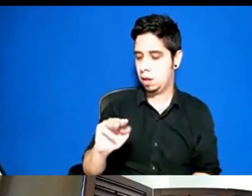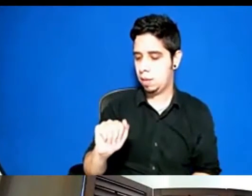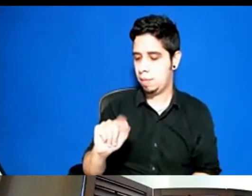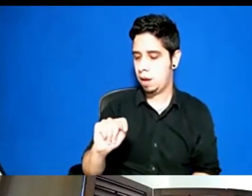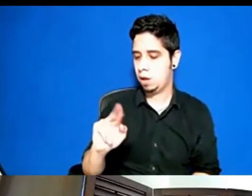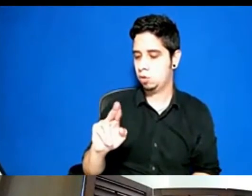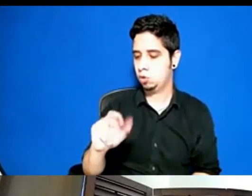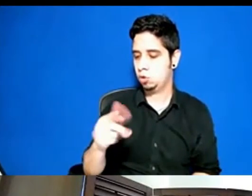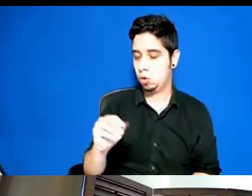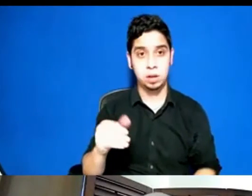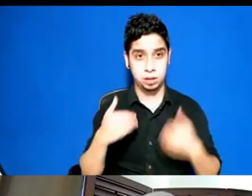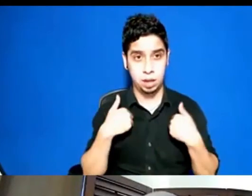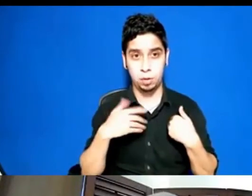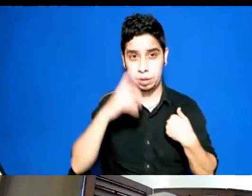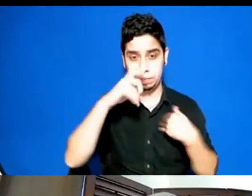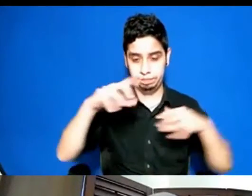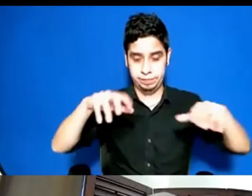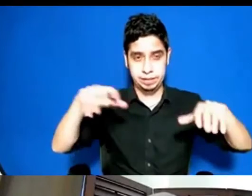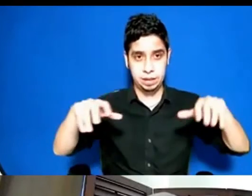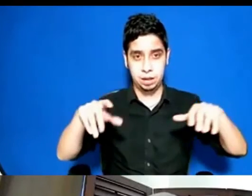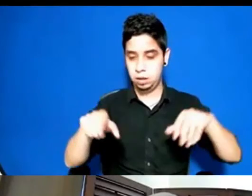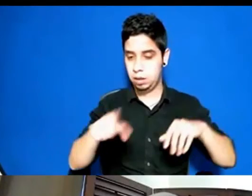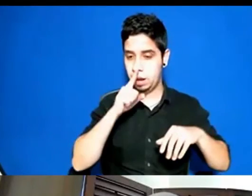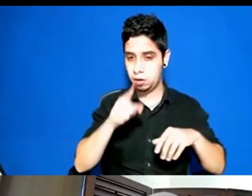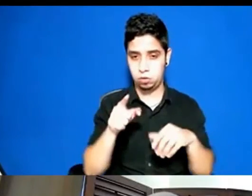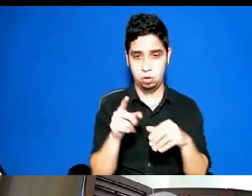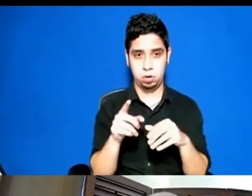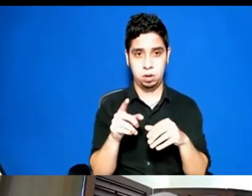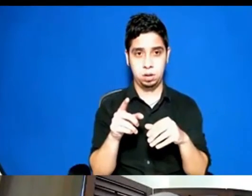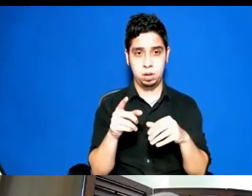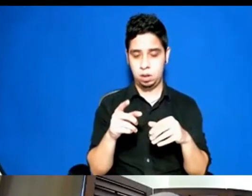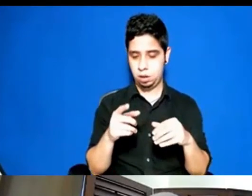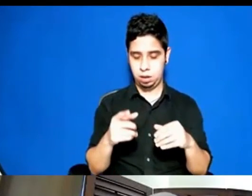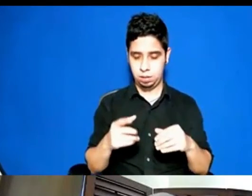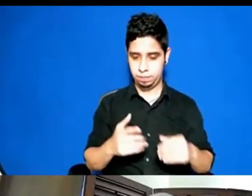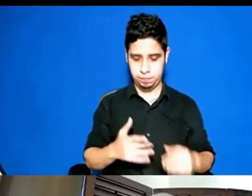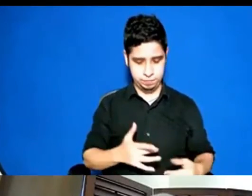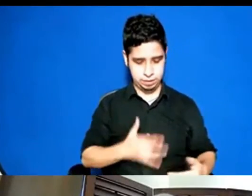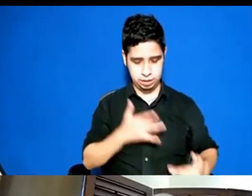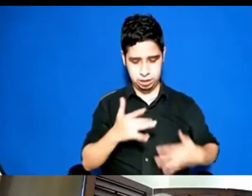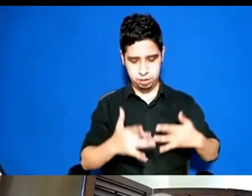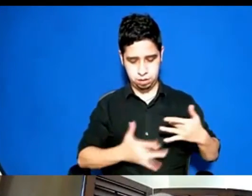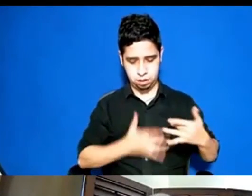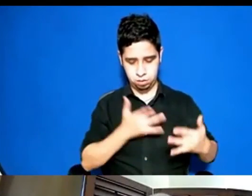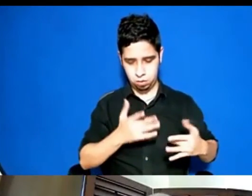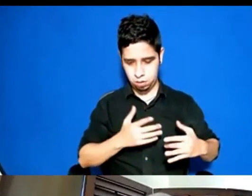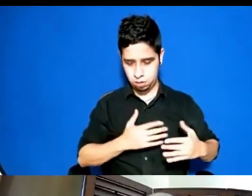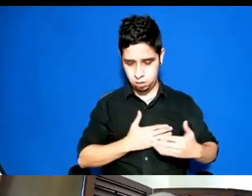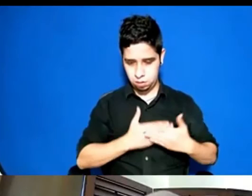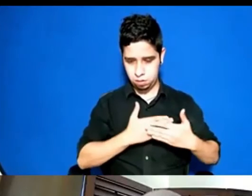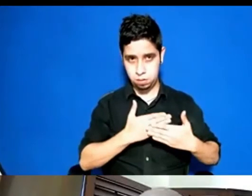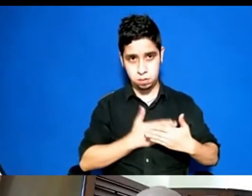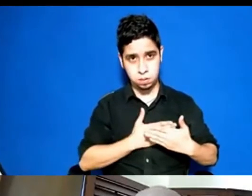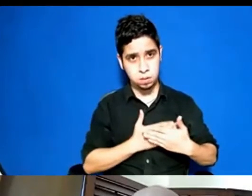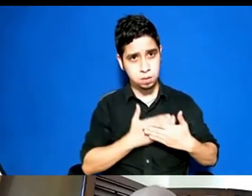titerero. Entonces, de momento a mí me están saltando emociones, sensaciones, mensajes.